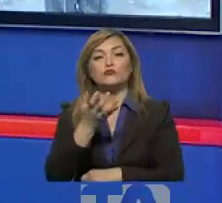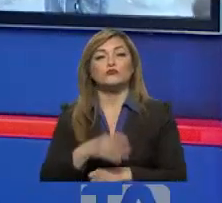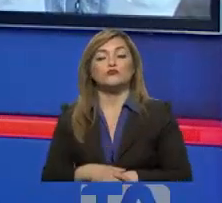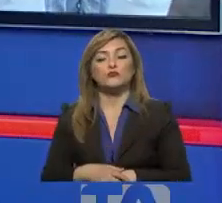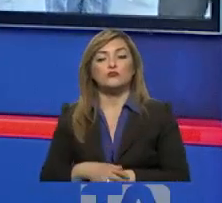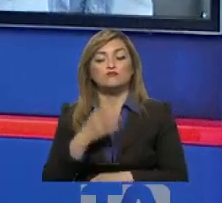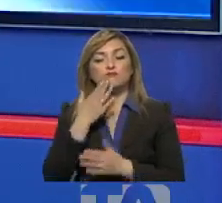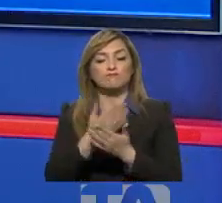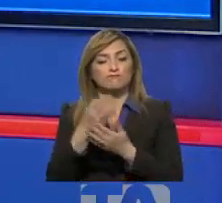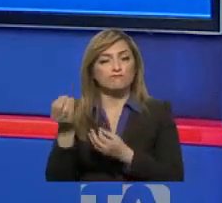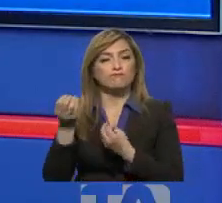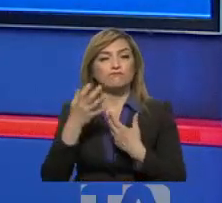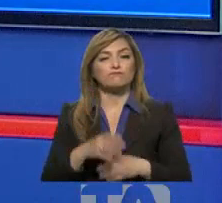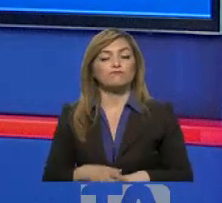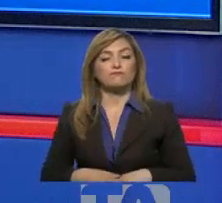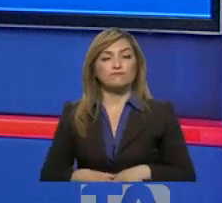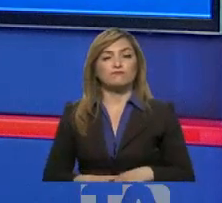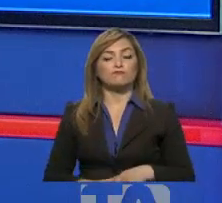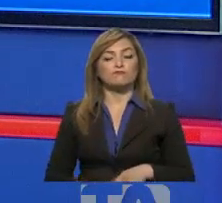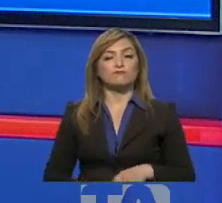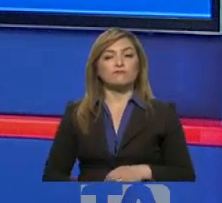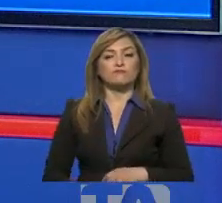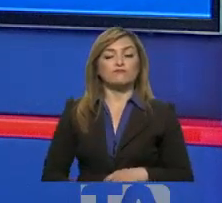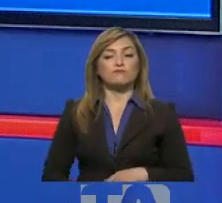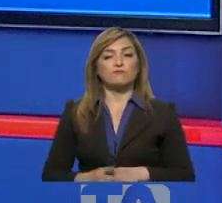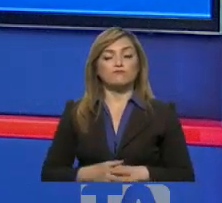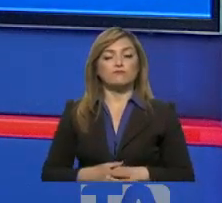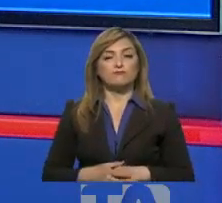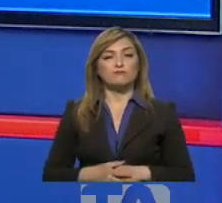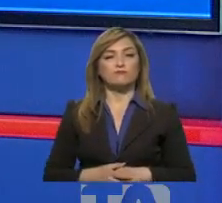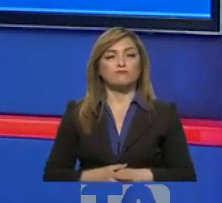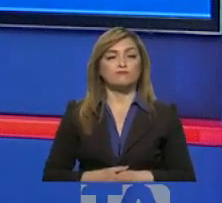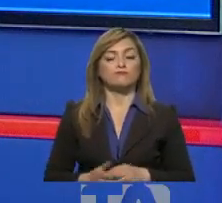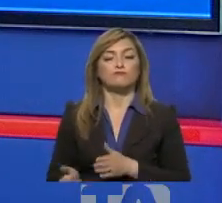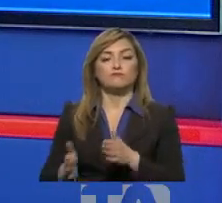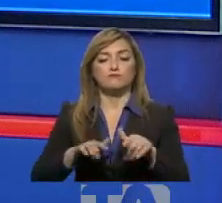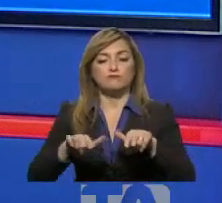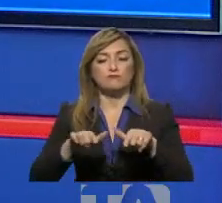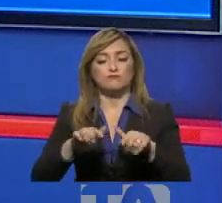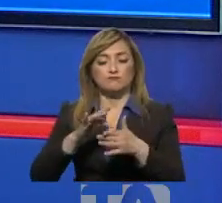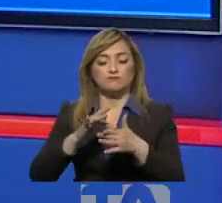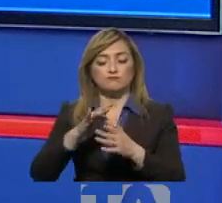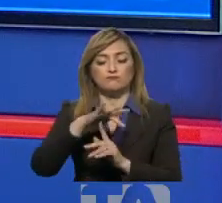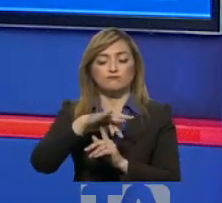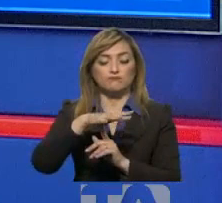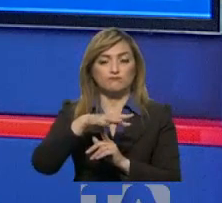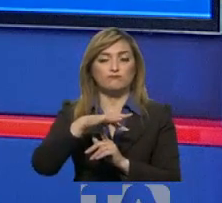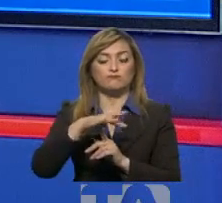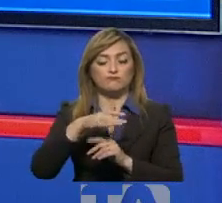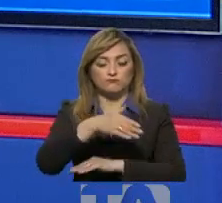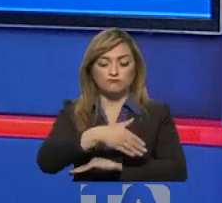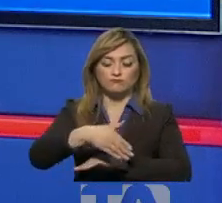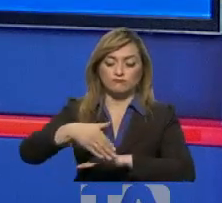también para ti, Fer. Gracias por las recomendaciones. Amigos, ahora les contamos que en un lugar peligroso se ha convertido el parque lineal de la